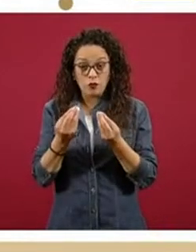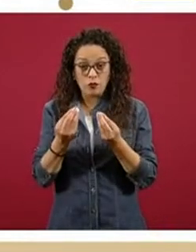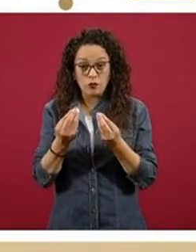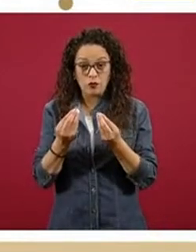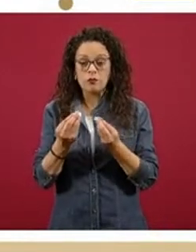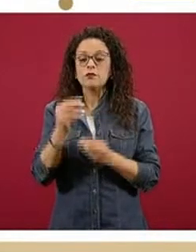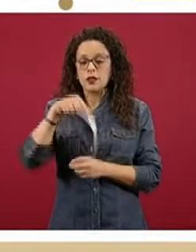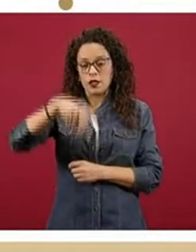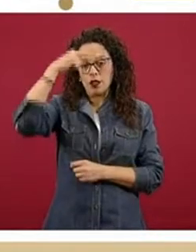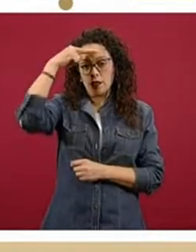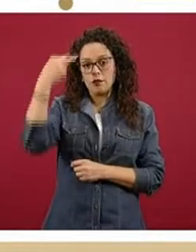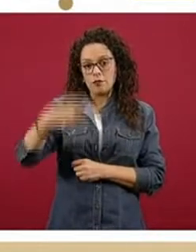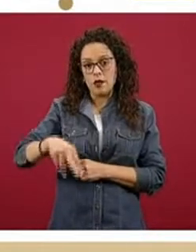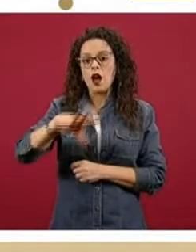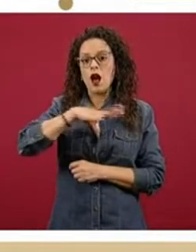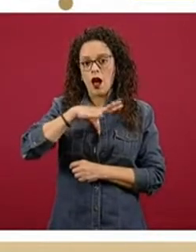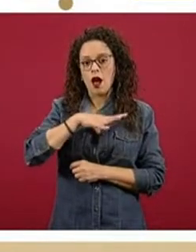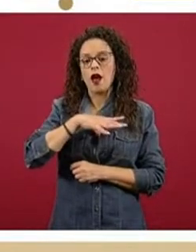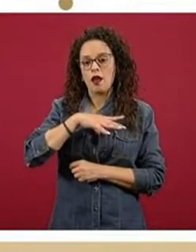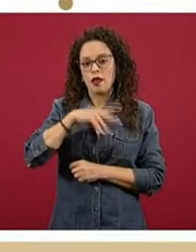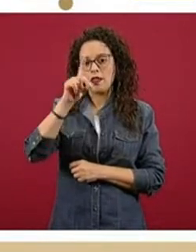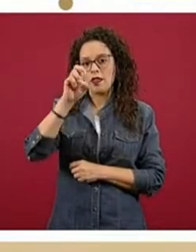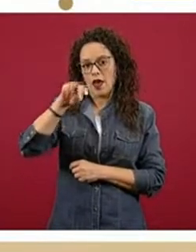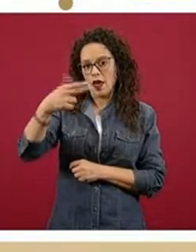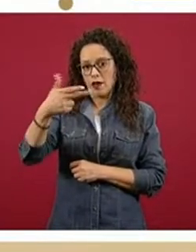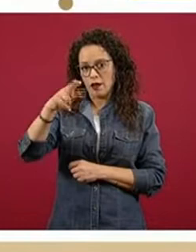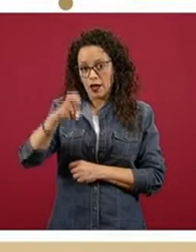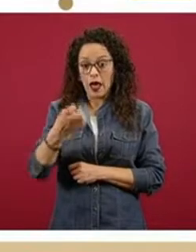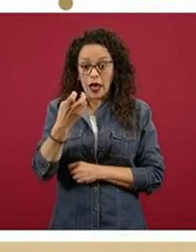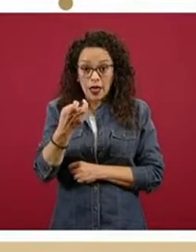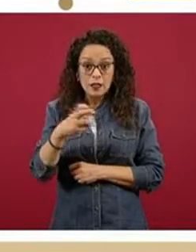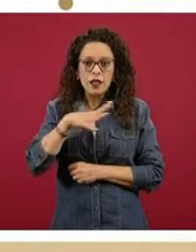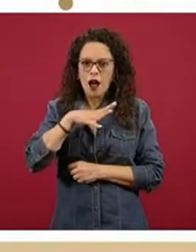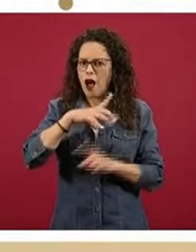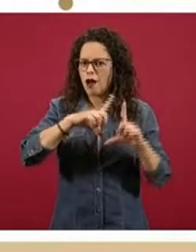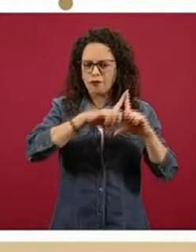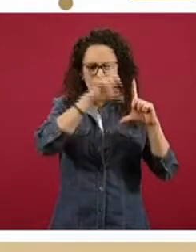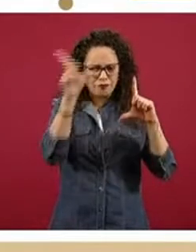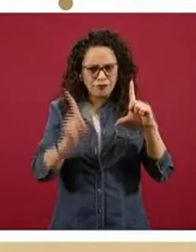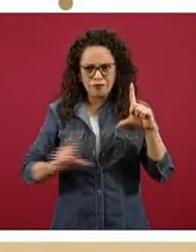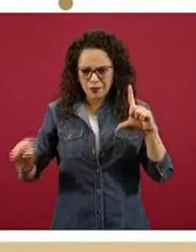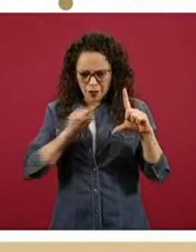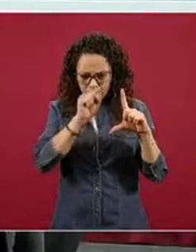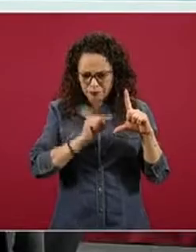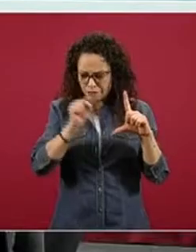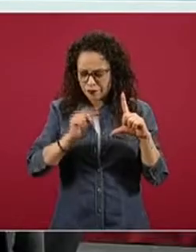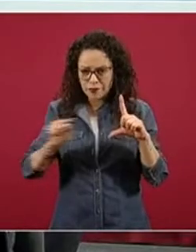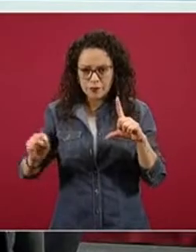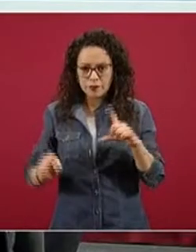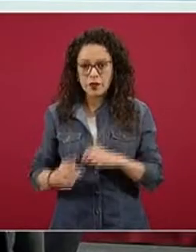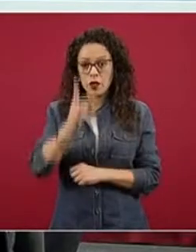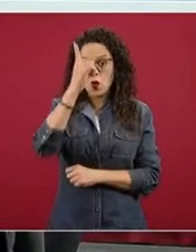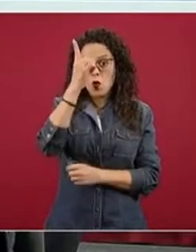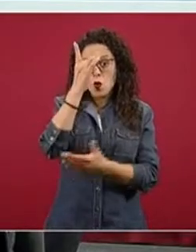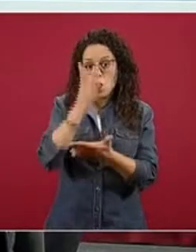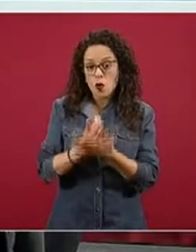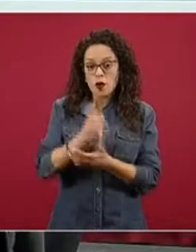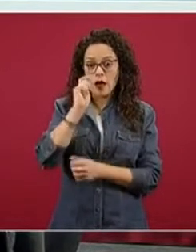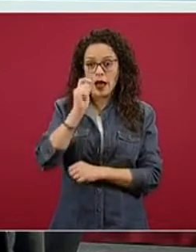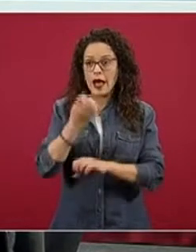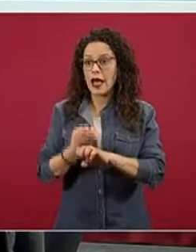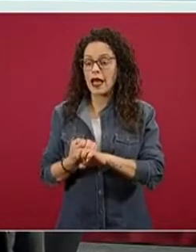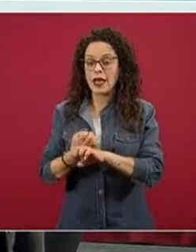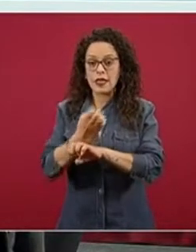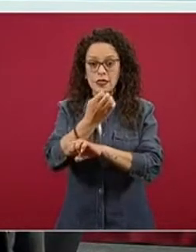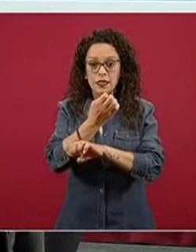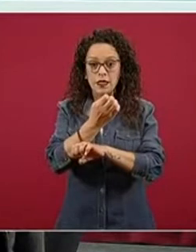en México por dengue y esto está en toda la República Mexicana. El único estado de la República donde no